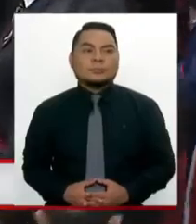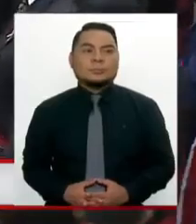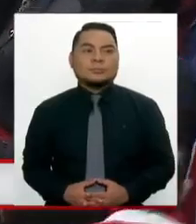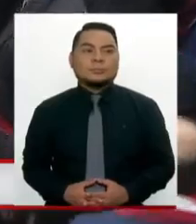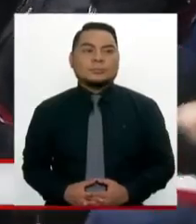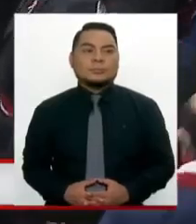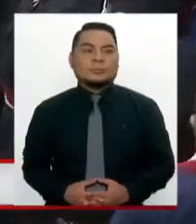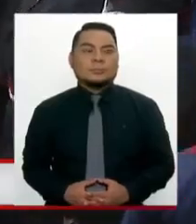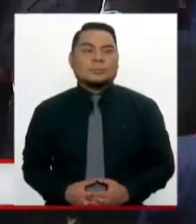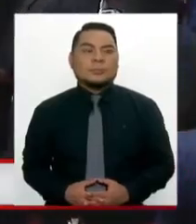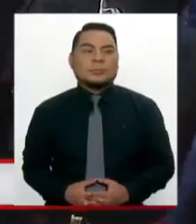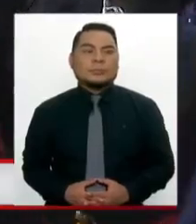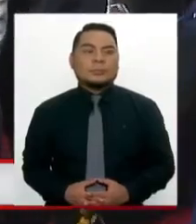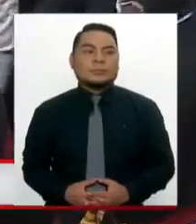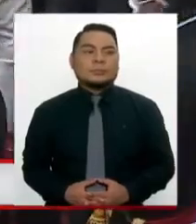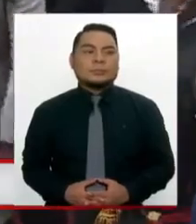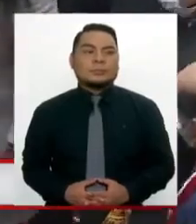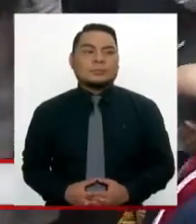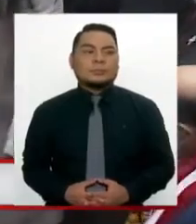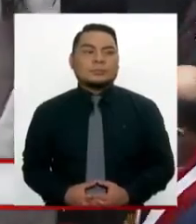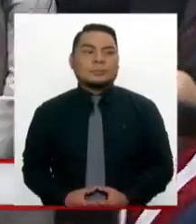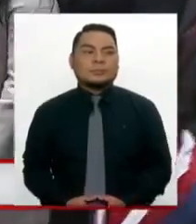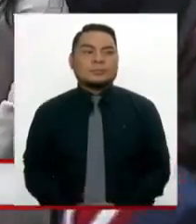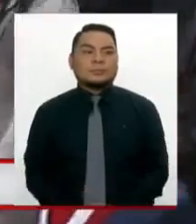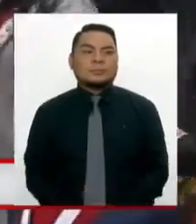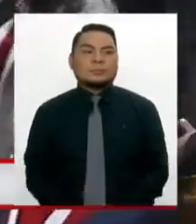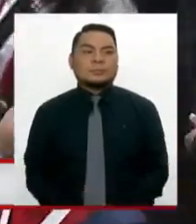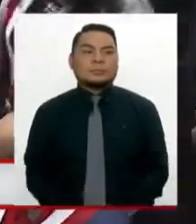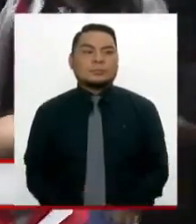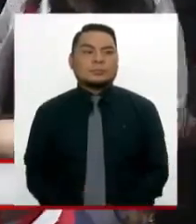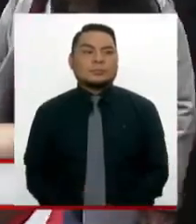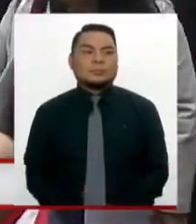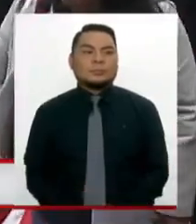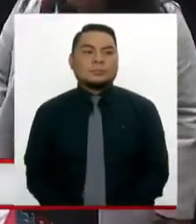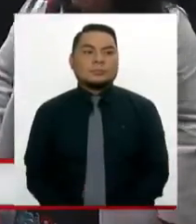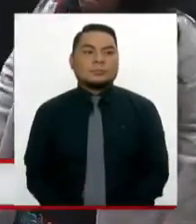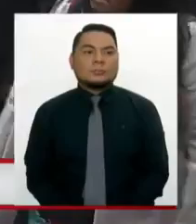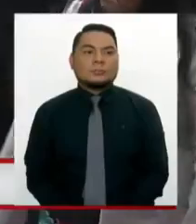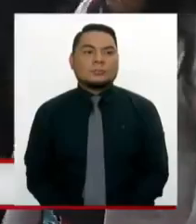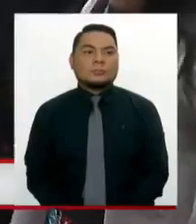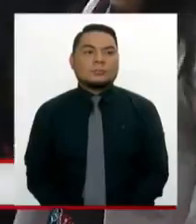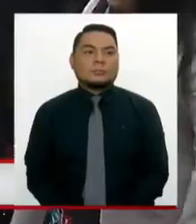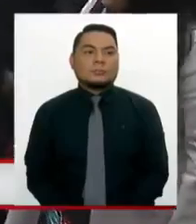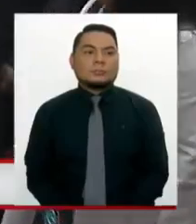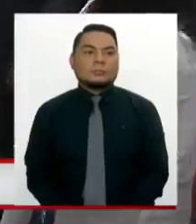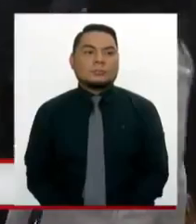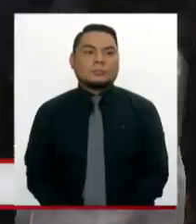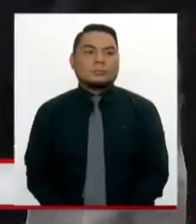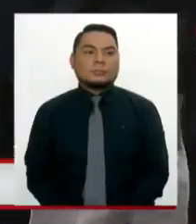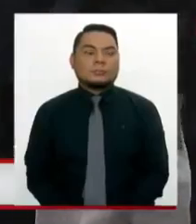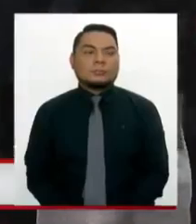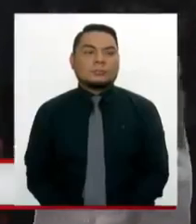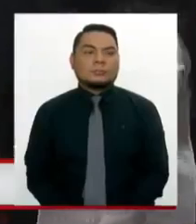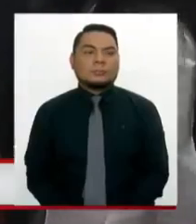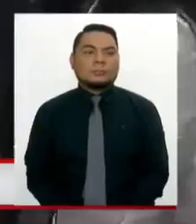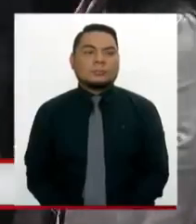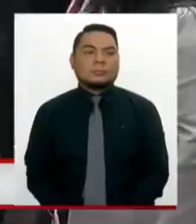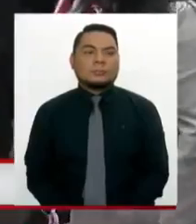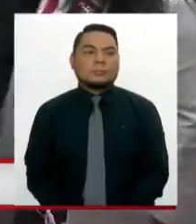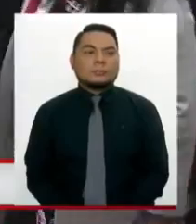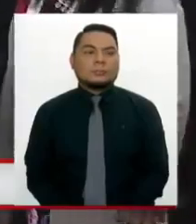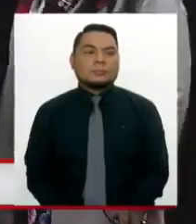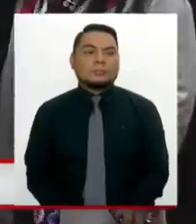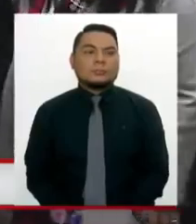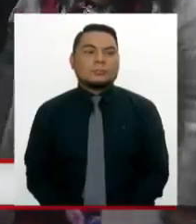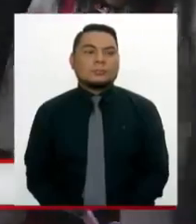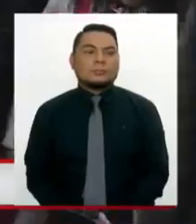El presidente de la República se encuentra pues rodeado de los ministros de Estado y en estos momentos